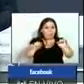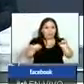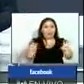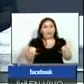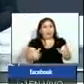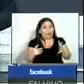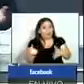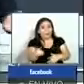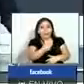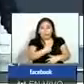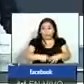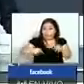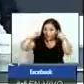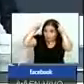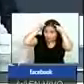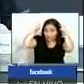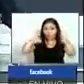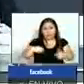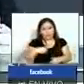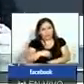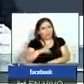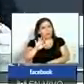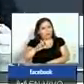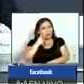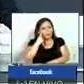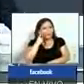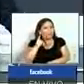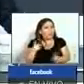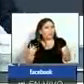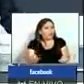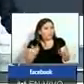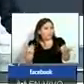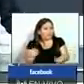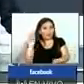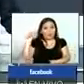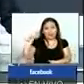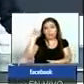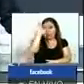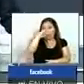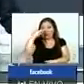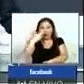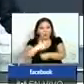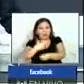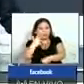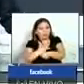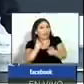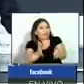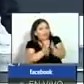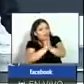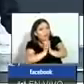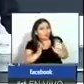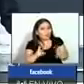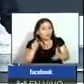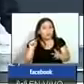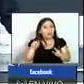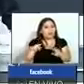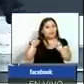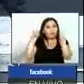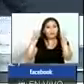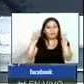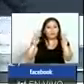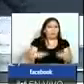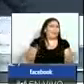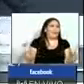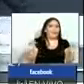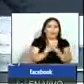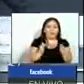Entre el personal De saneamiento Vamos a hablar De lo que está pasando En Guatemala Y que piden Todos los profesionales De la medicina Una situación Que no es extraña